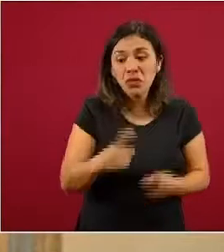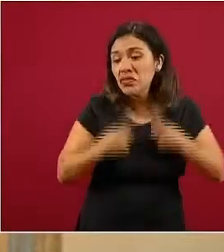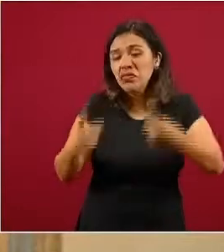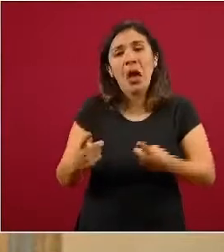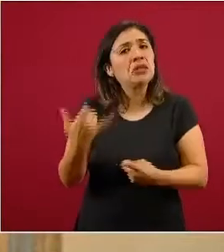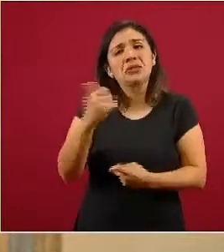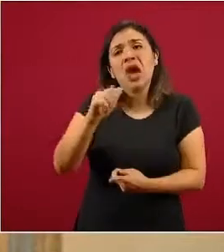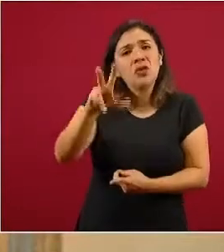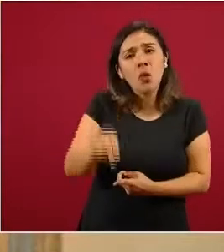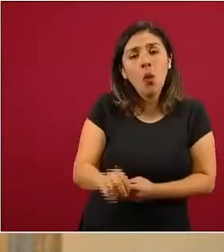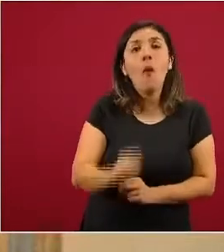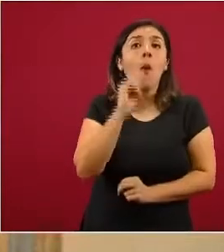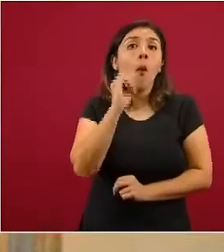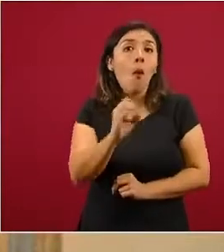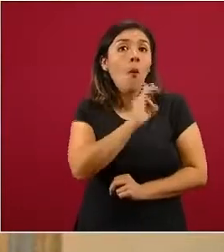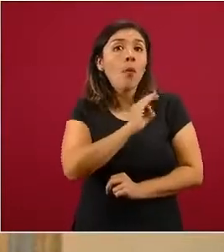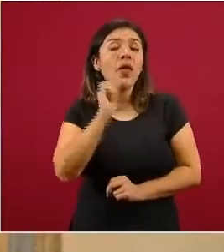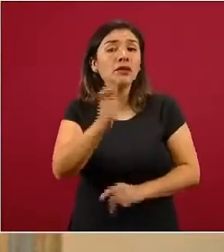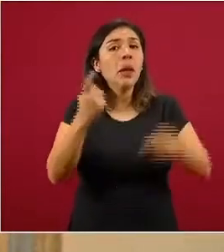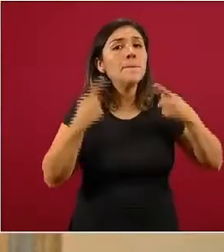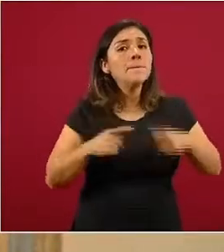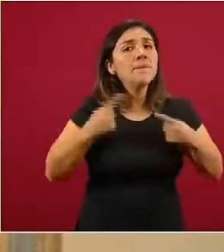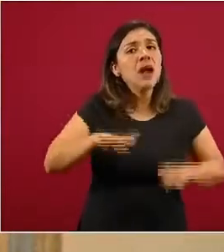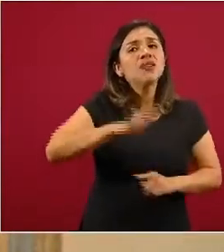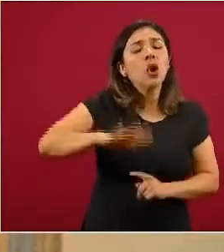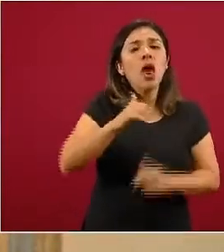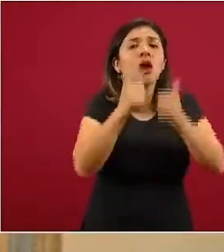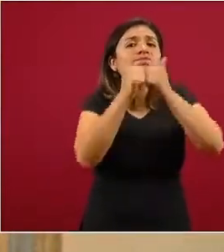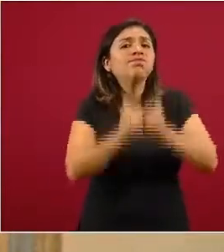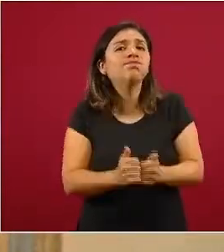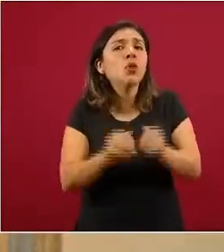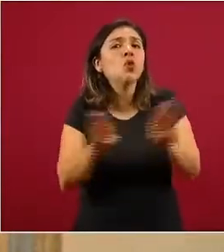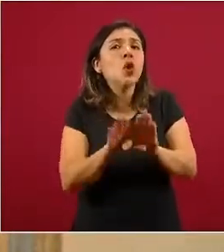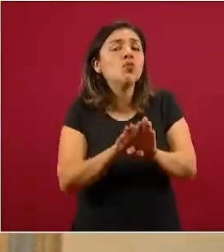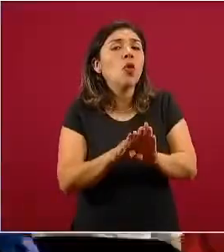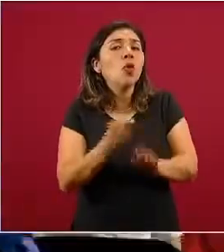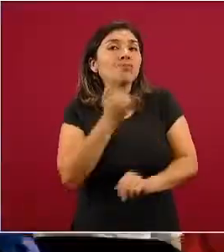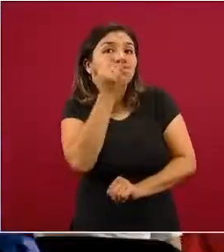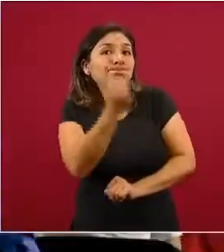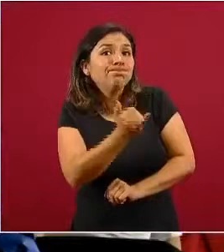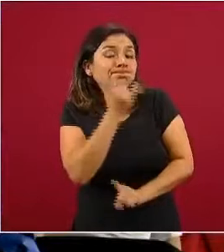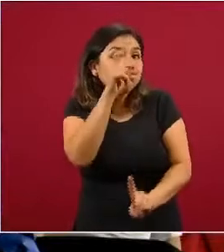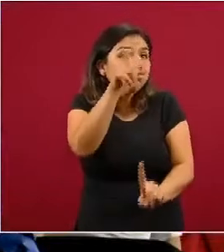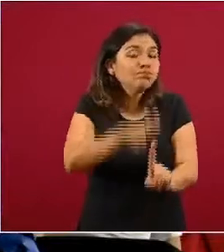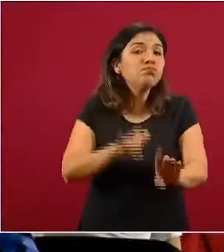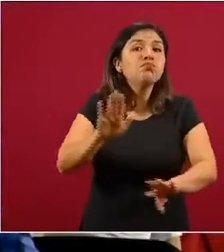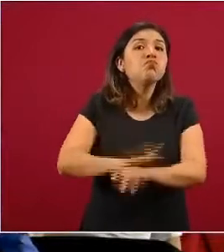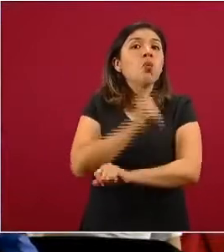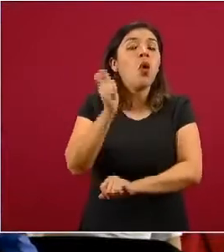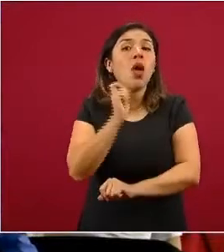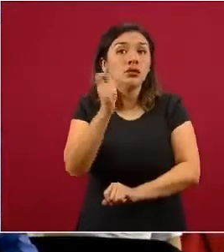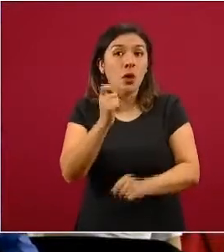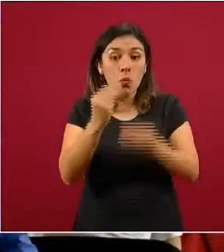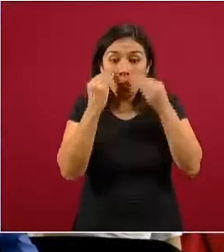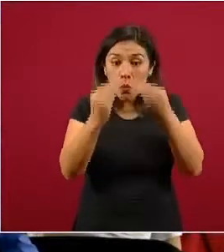el incremento de las actividades sociales y económicas. Tenemos un total de